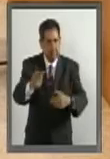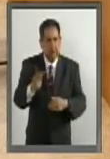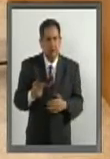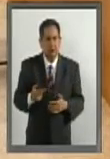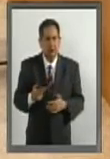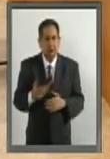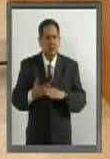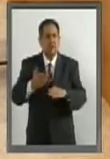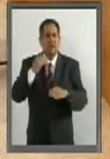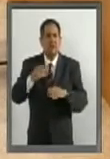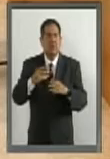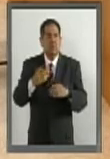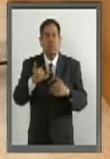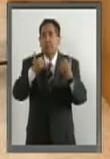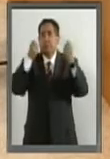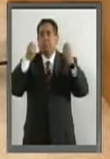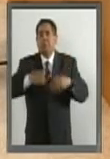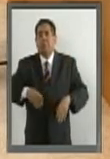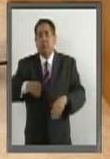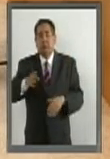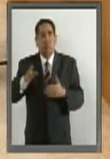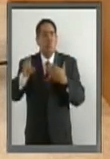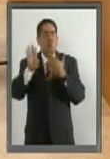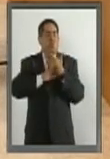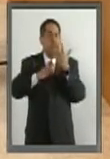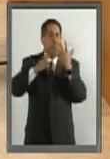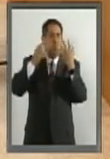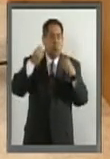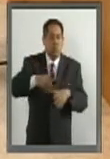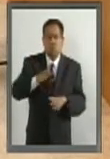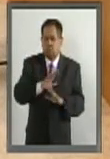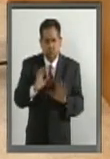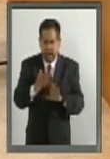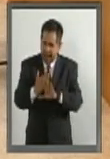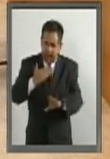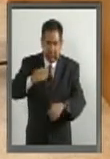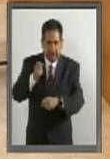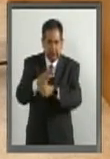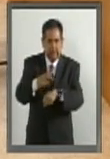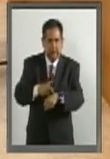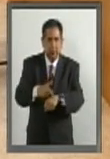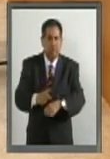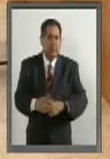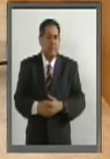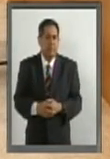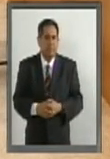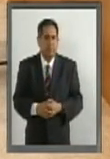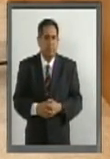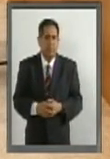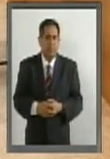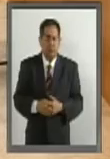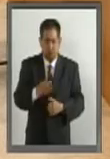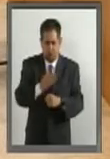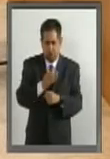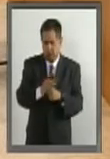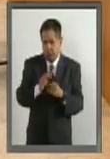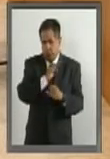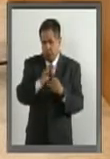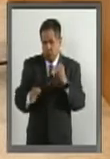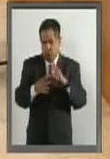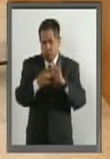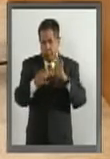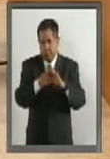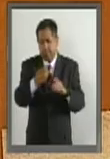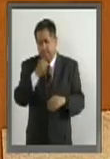que te caiga todo encima y no haya tiempo. Voy a tocar en esta última intervención que